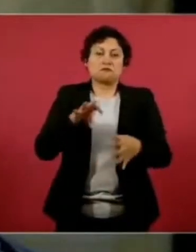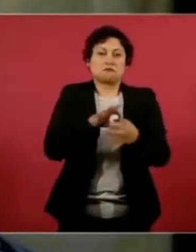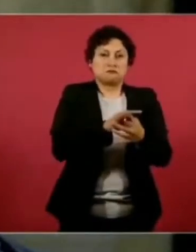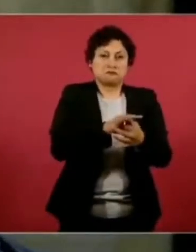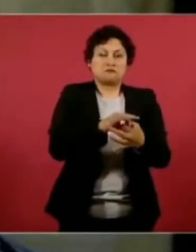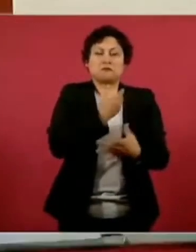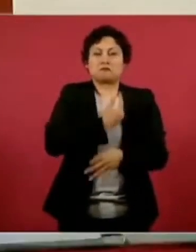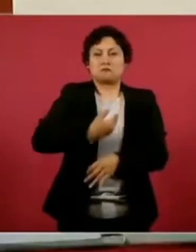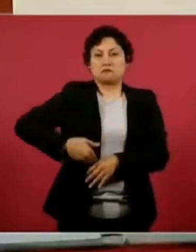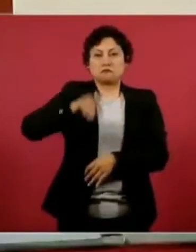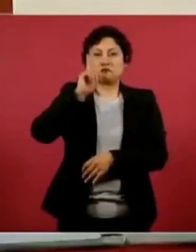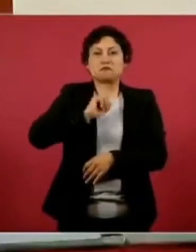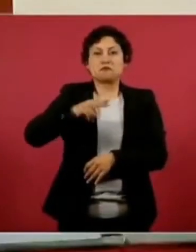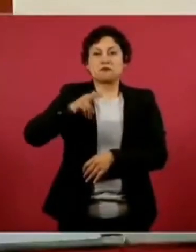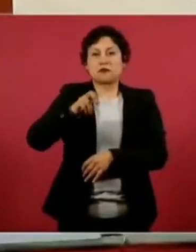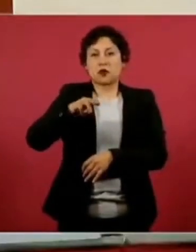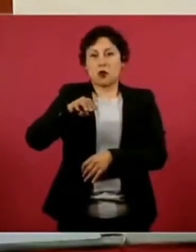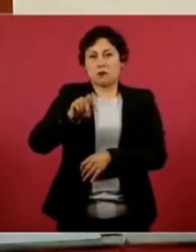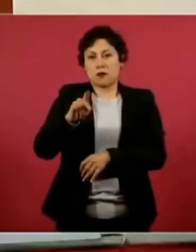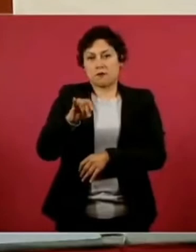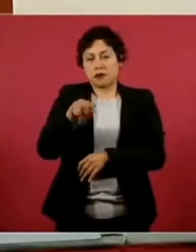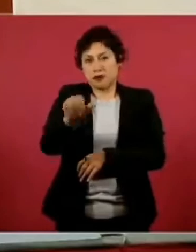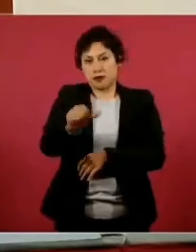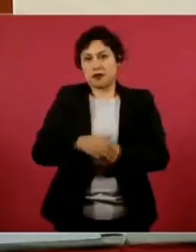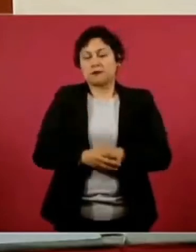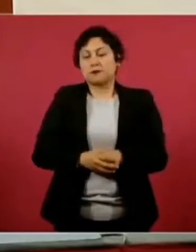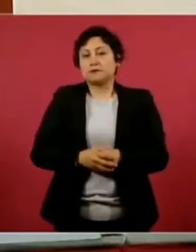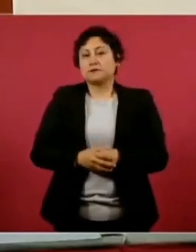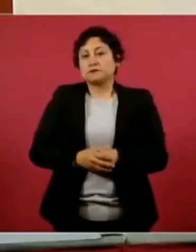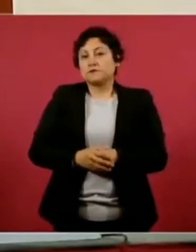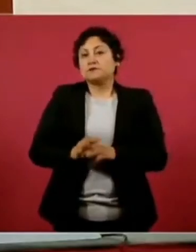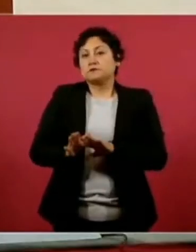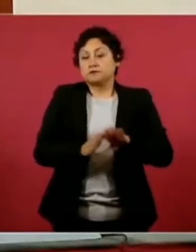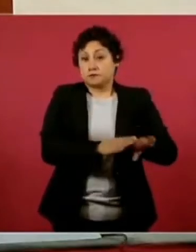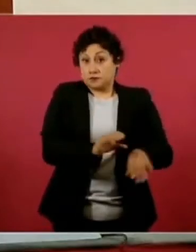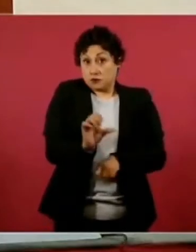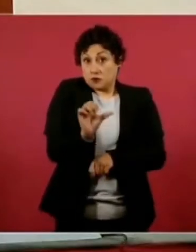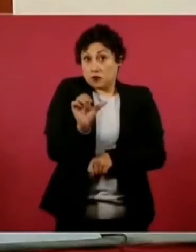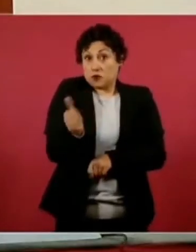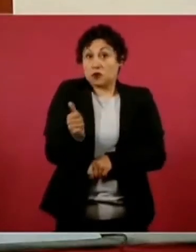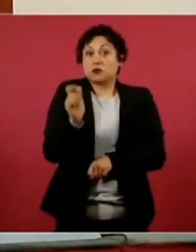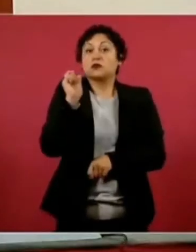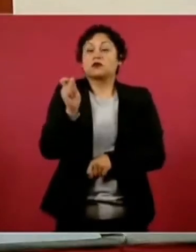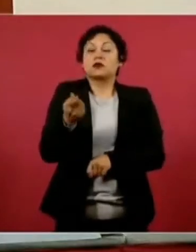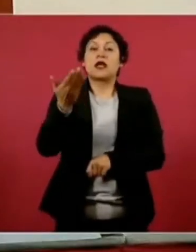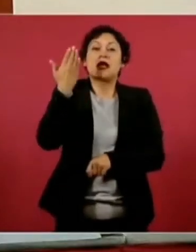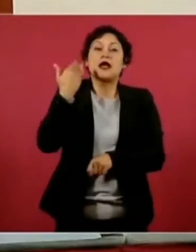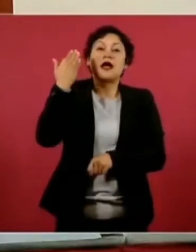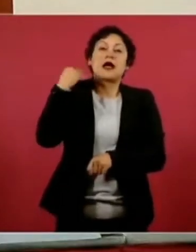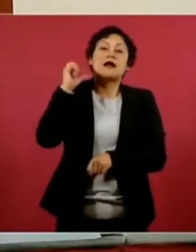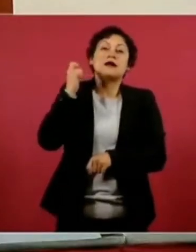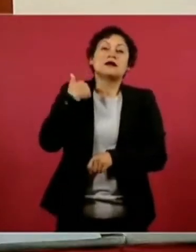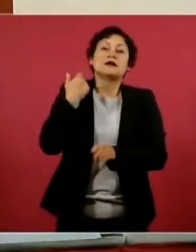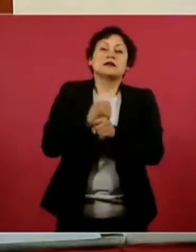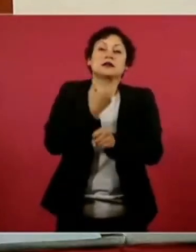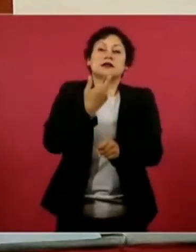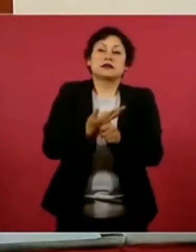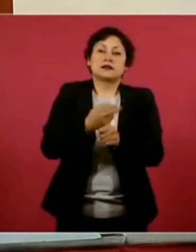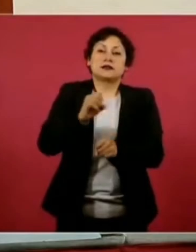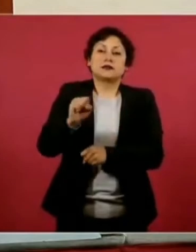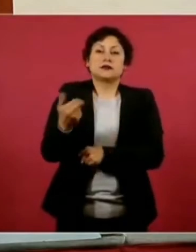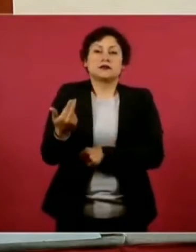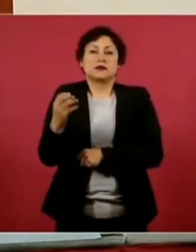Piña. Están también los casos de los dos primeros secretarios de Hacienda, que incluso